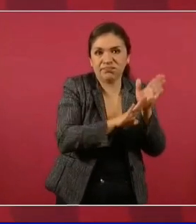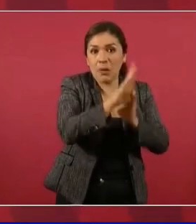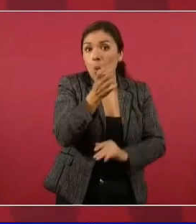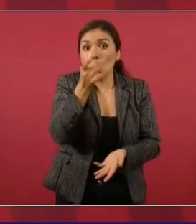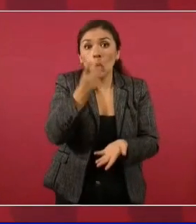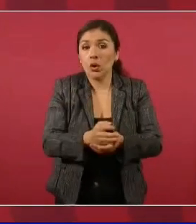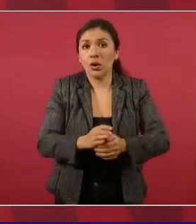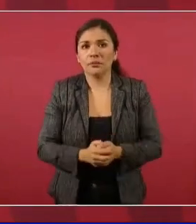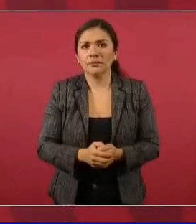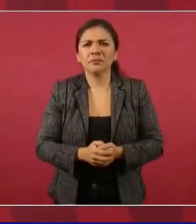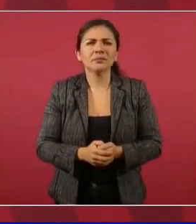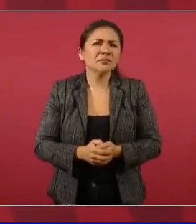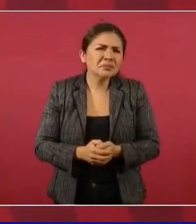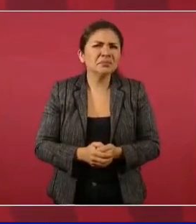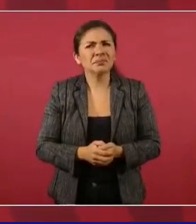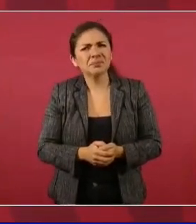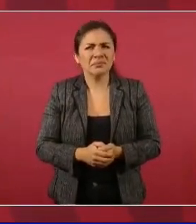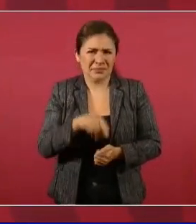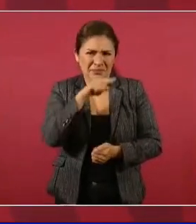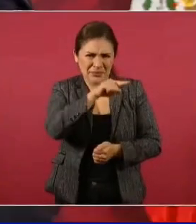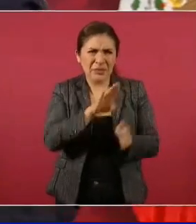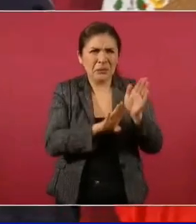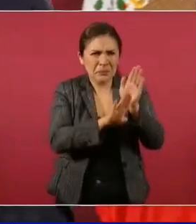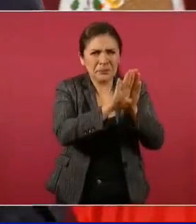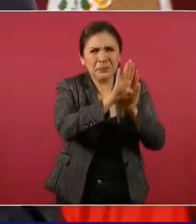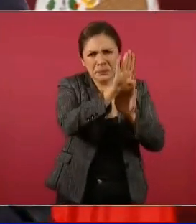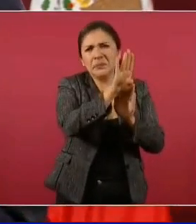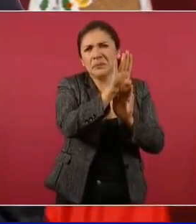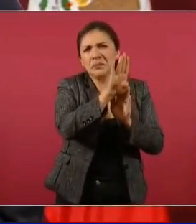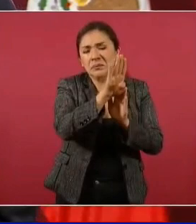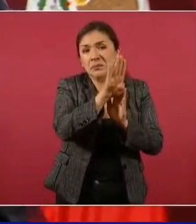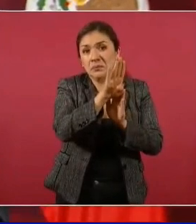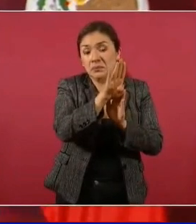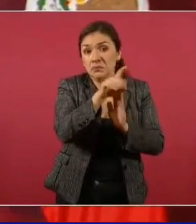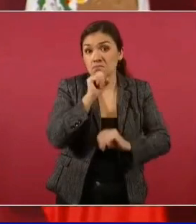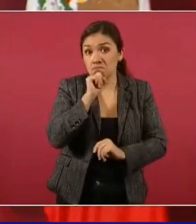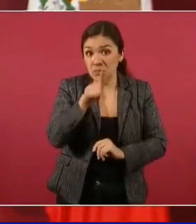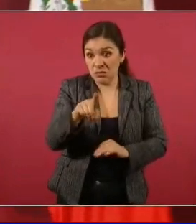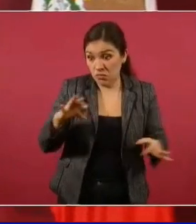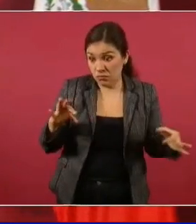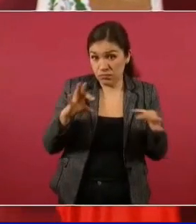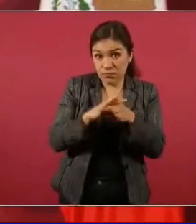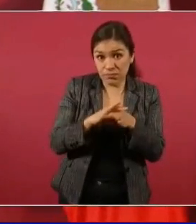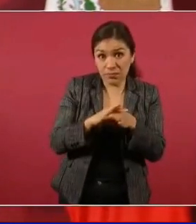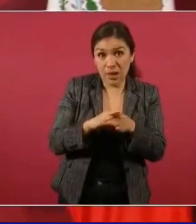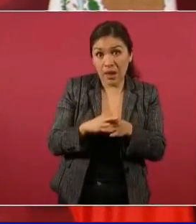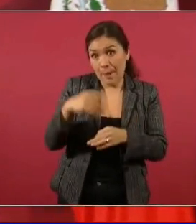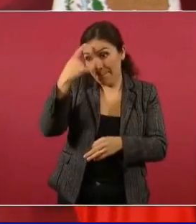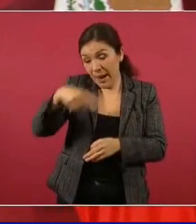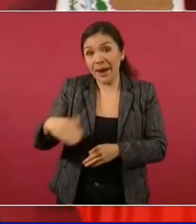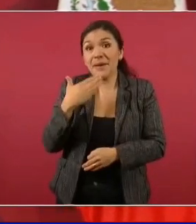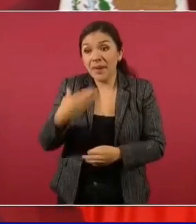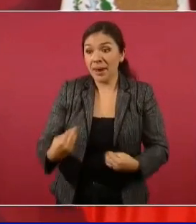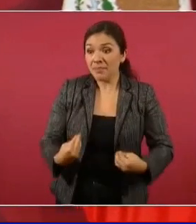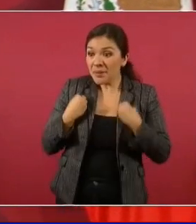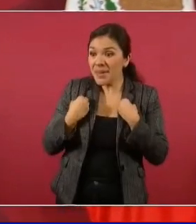Y el crecimiento es un parámetro que no tiene que ver necesariamente con el